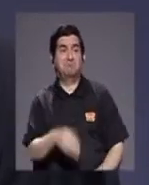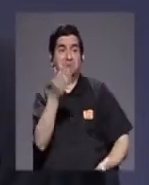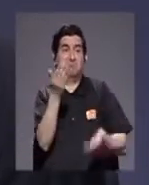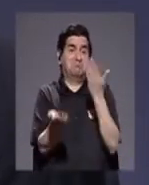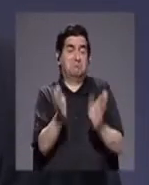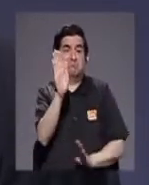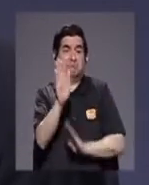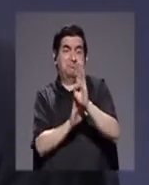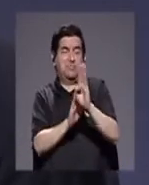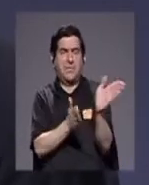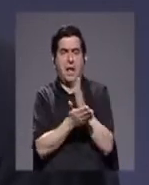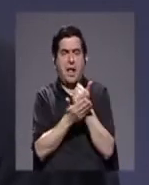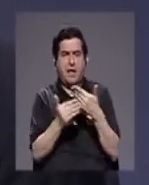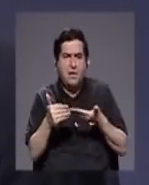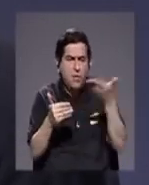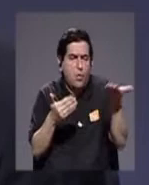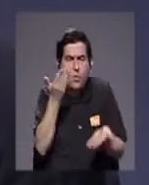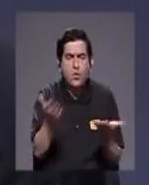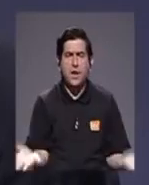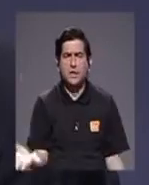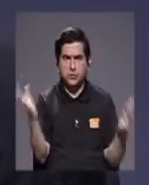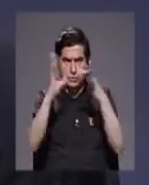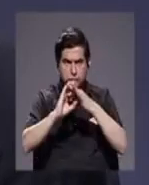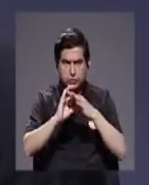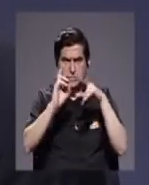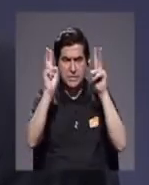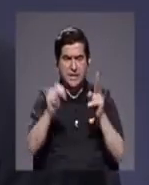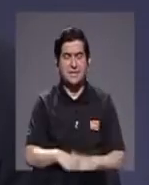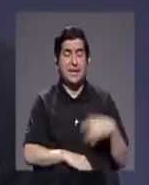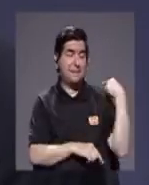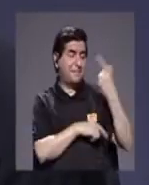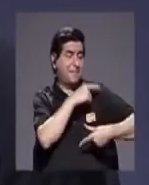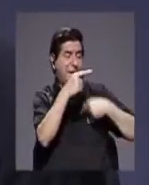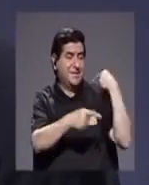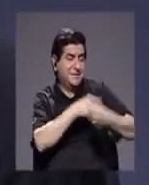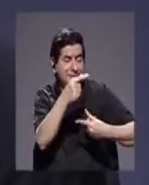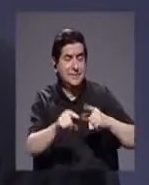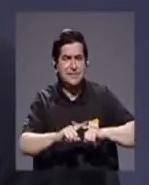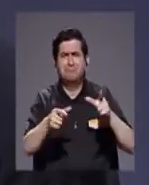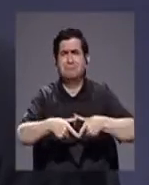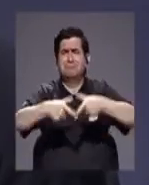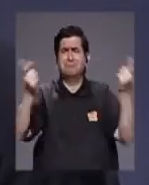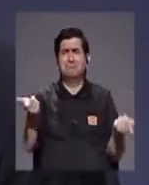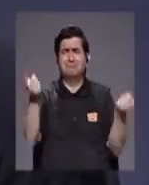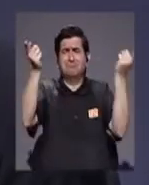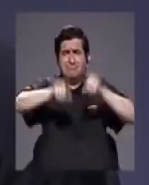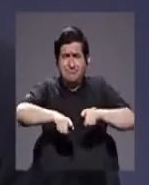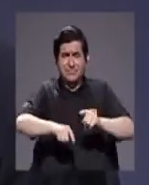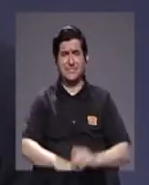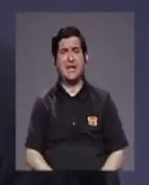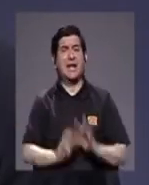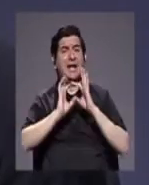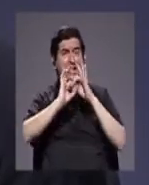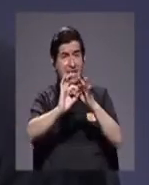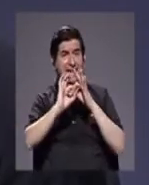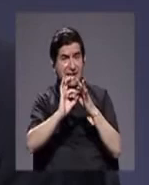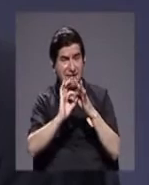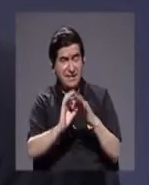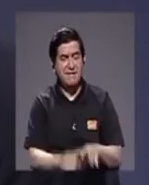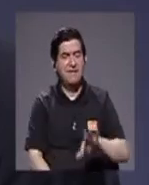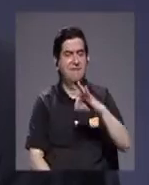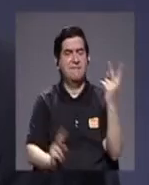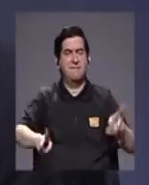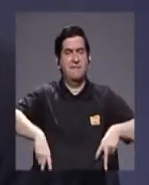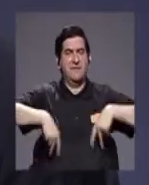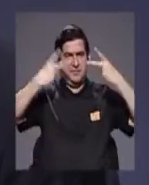probablemente desarrollamos. Hay algunos factores que están asociados a temas genéticos, pero en la mayoría de los casos son relacionados a los estilos de